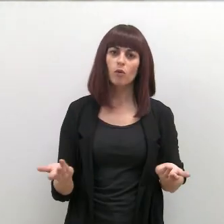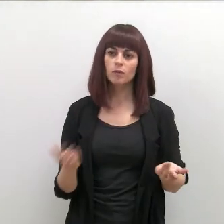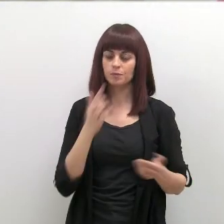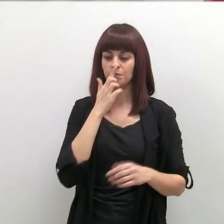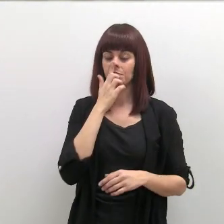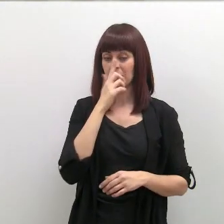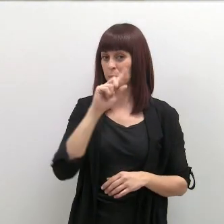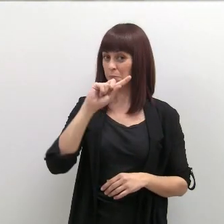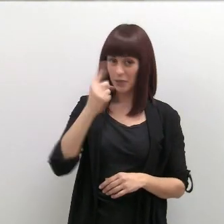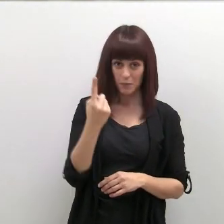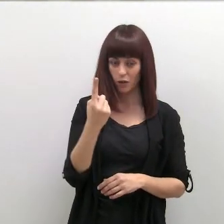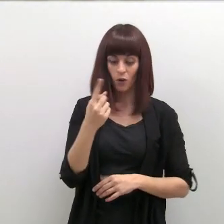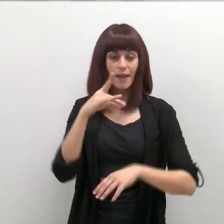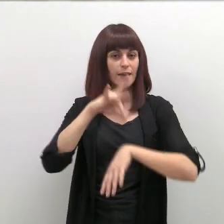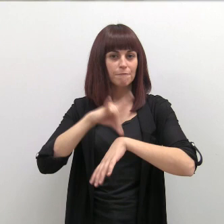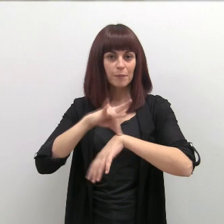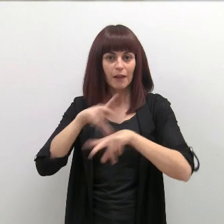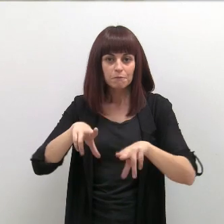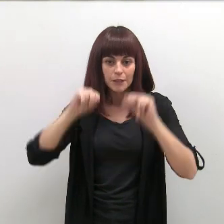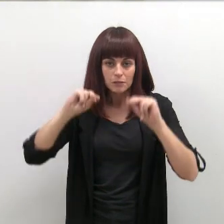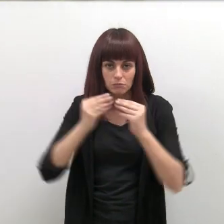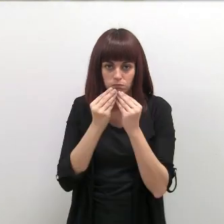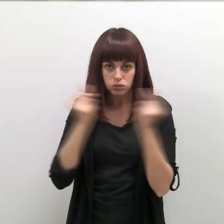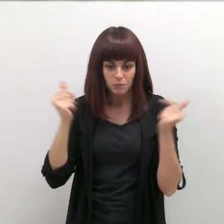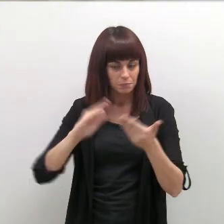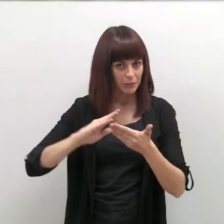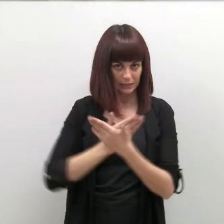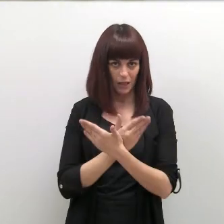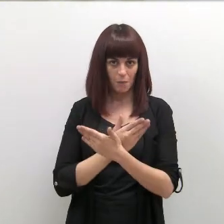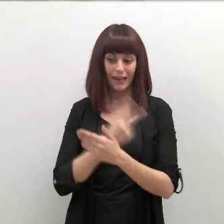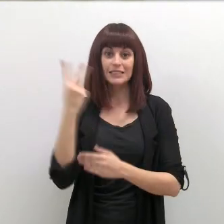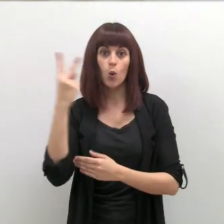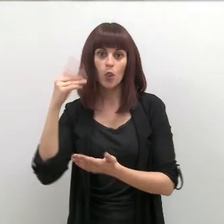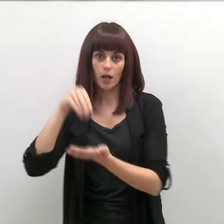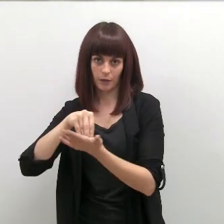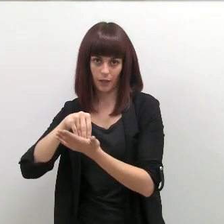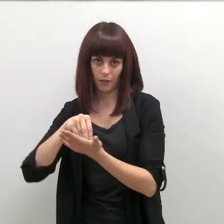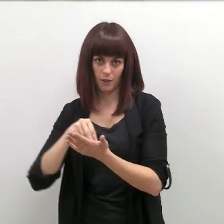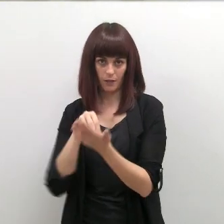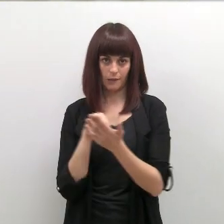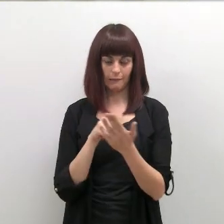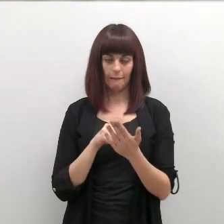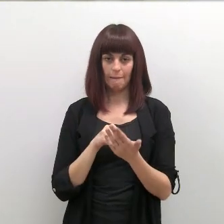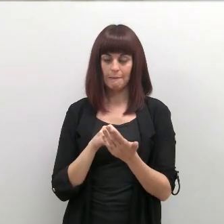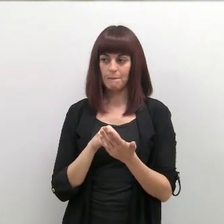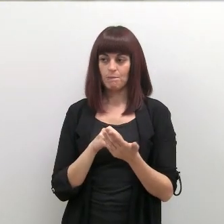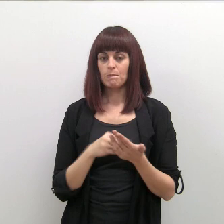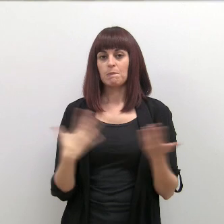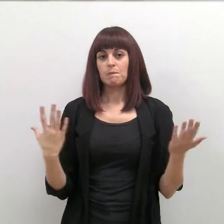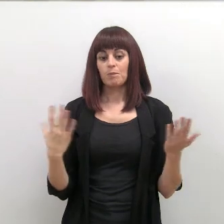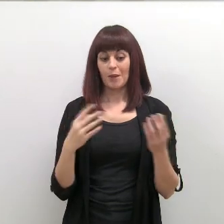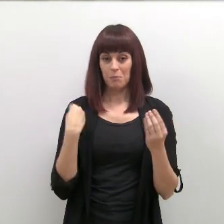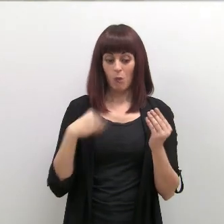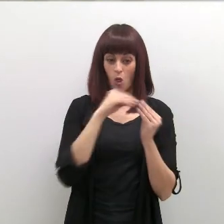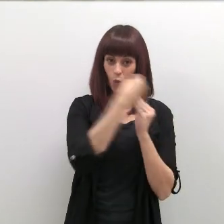tienen que pasar la enfermedad para poderles administrar la segunda dosis. O sea que eso es una cuestión que también en el